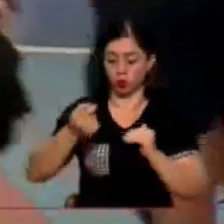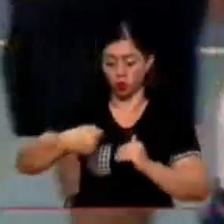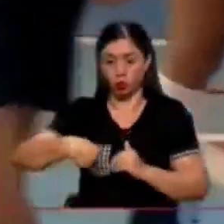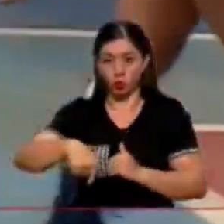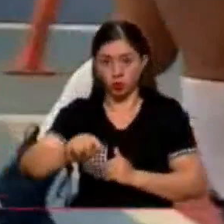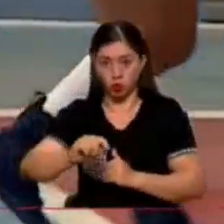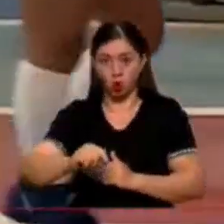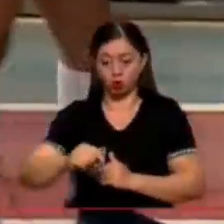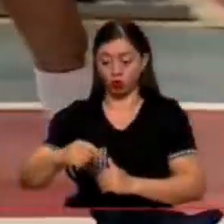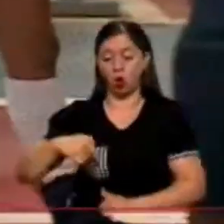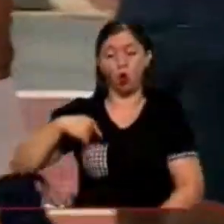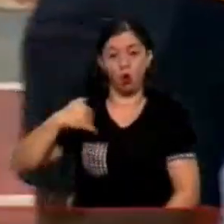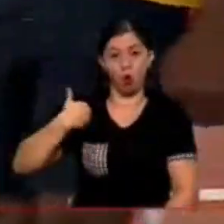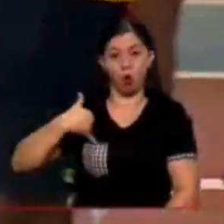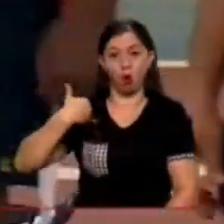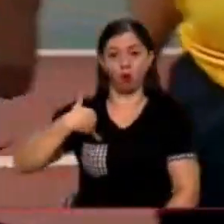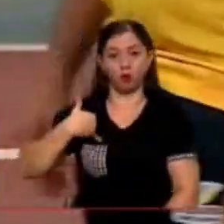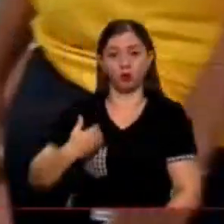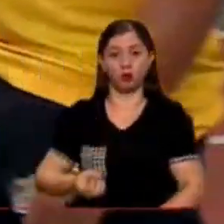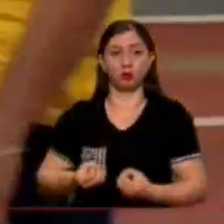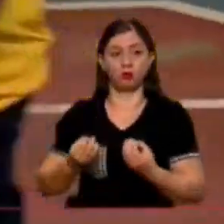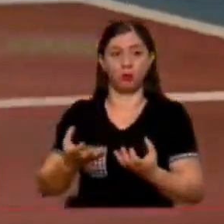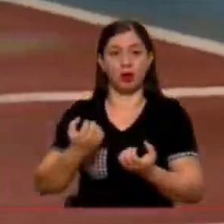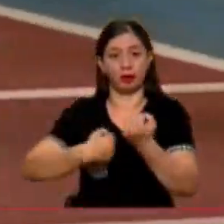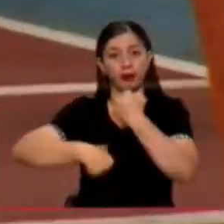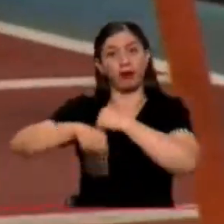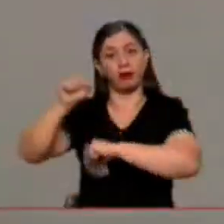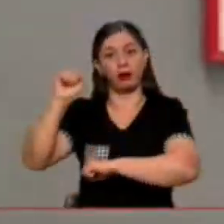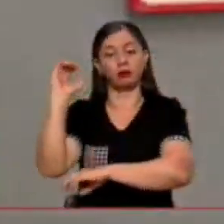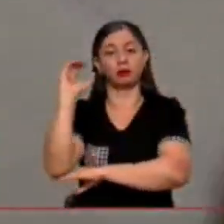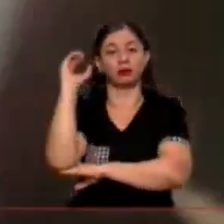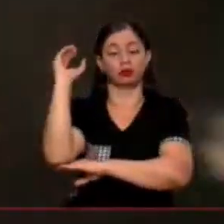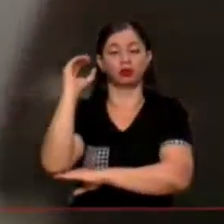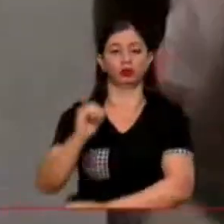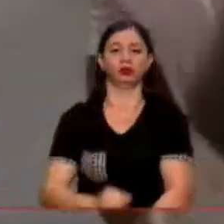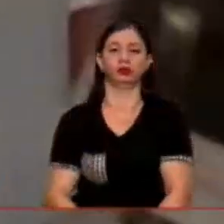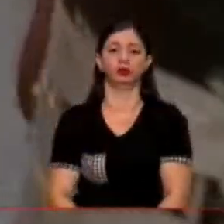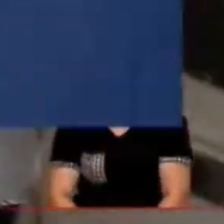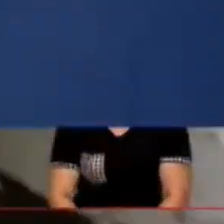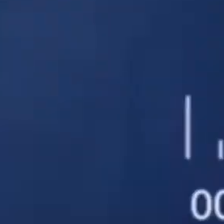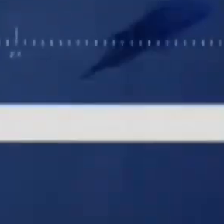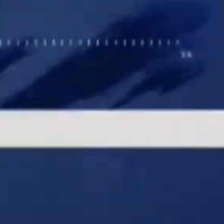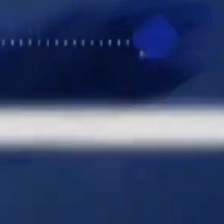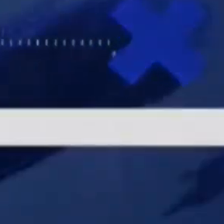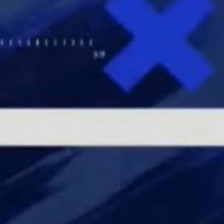próximas generaciones que sueñan con darle mucha gloria al país.